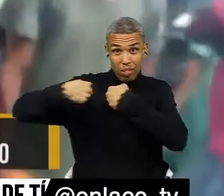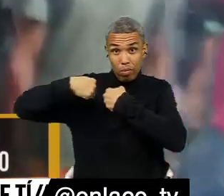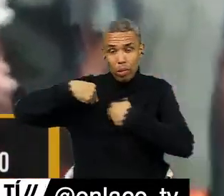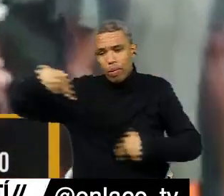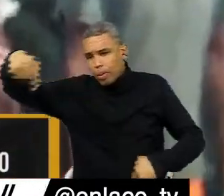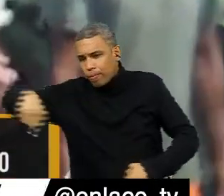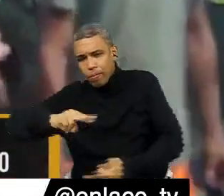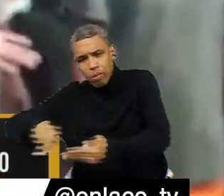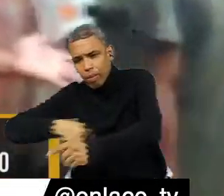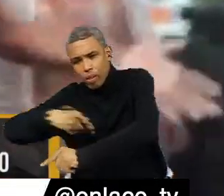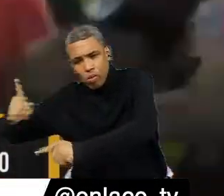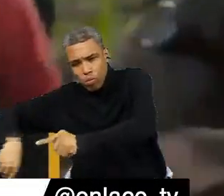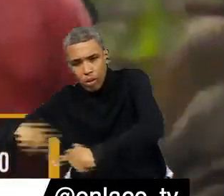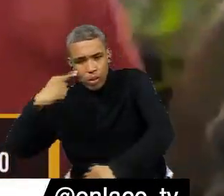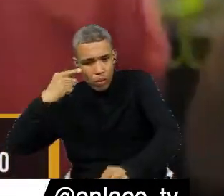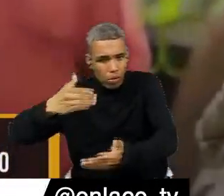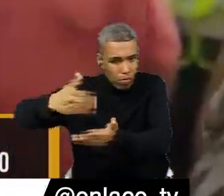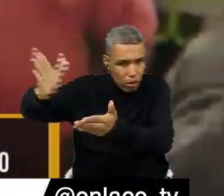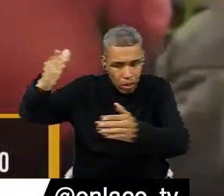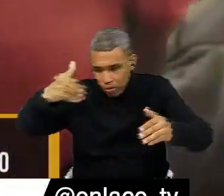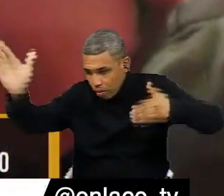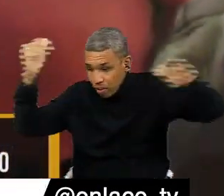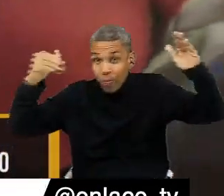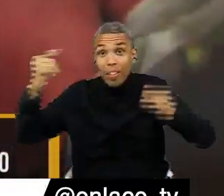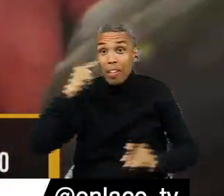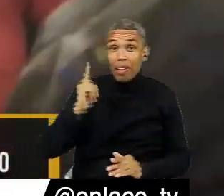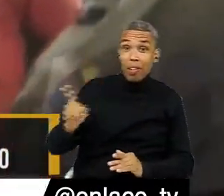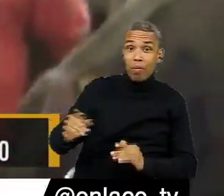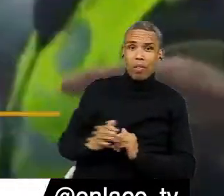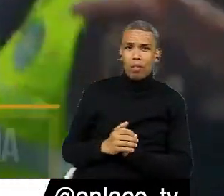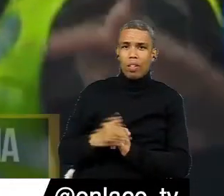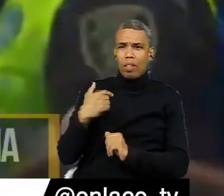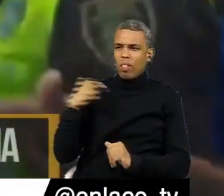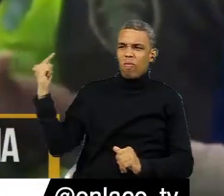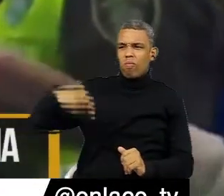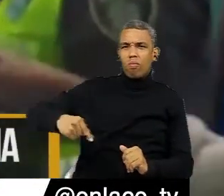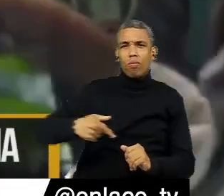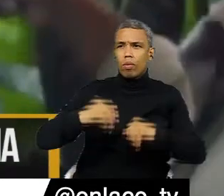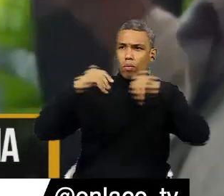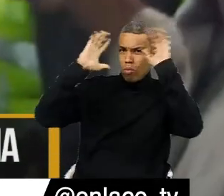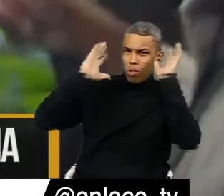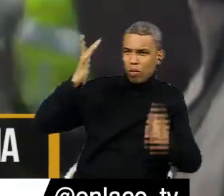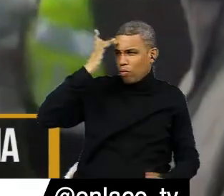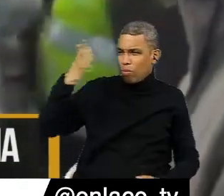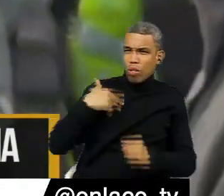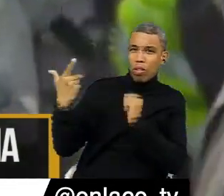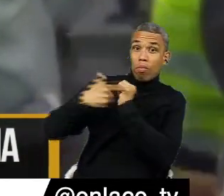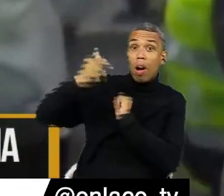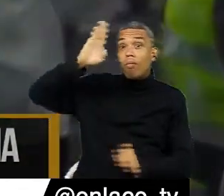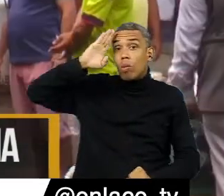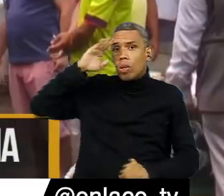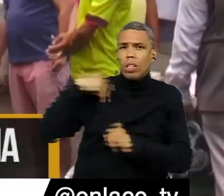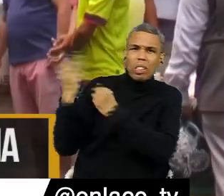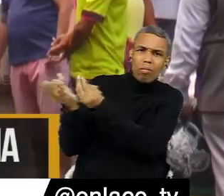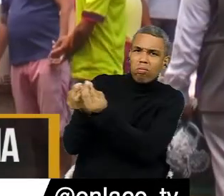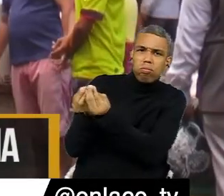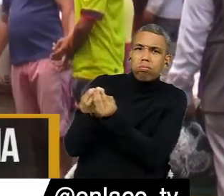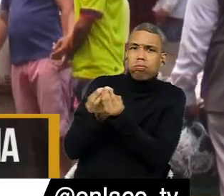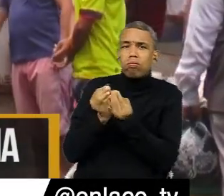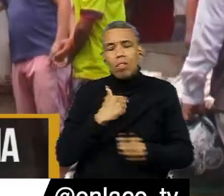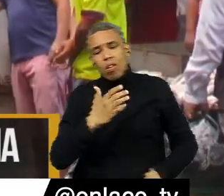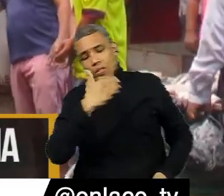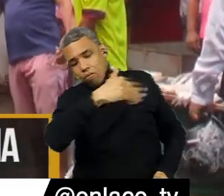Vendedores de pescado del sector del muelle reaccionaron al momento de la diligencia de la Secretaría de Medio Ambiente y la Policía Nacional, que inspeccionaba el lugar e intentaba desalojar